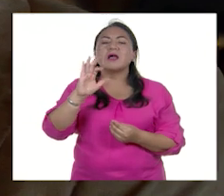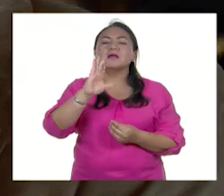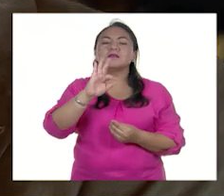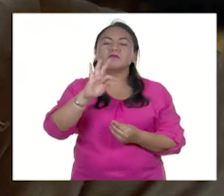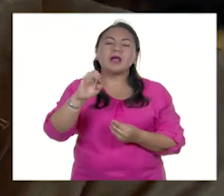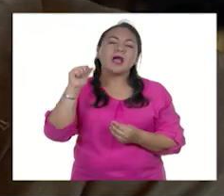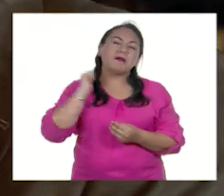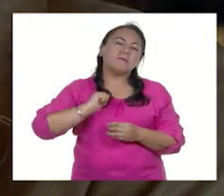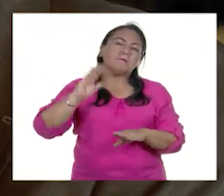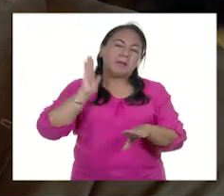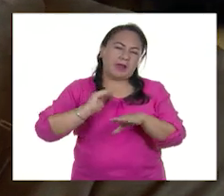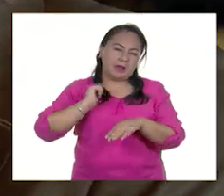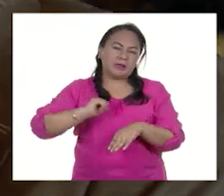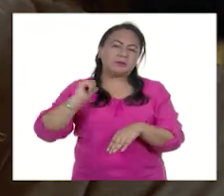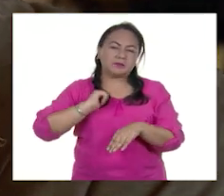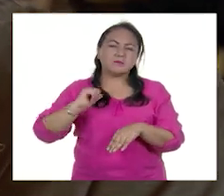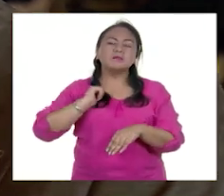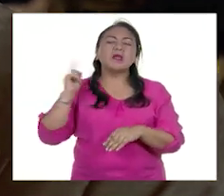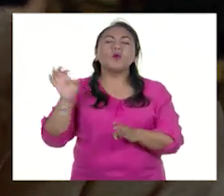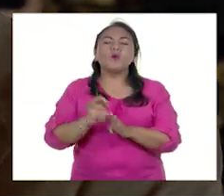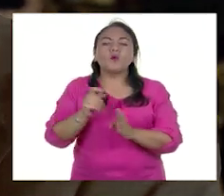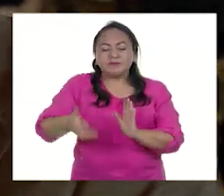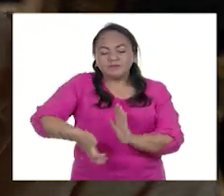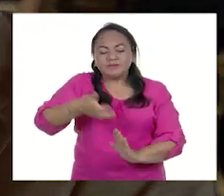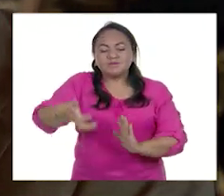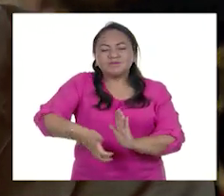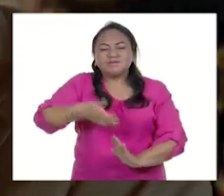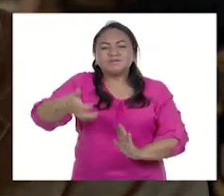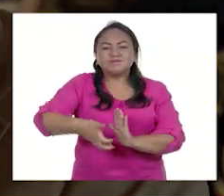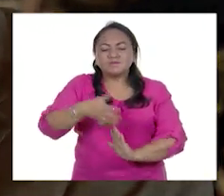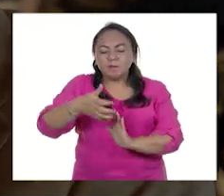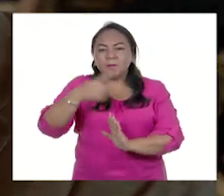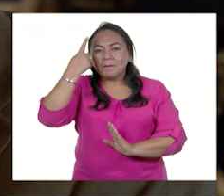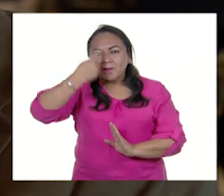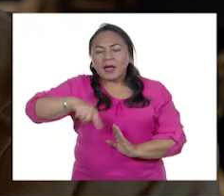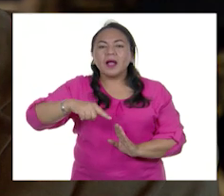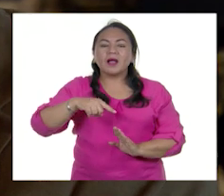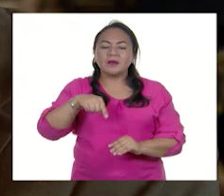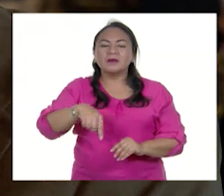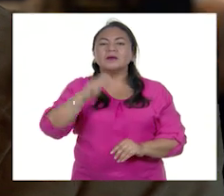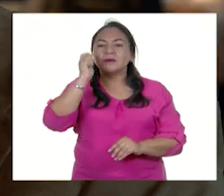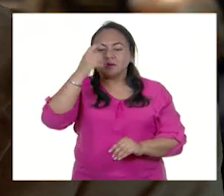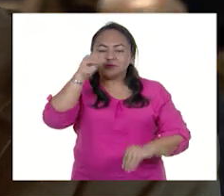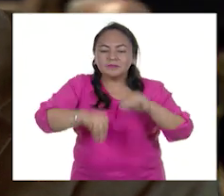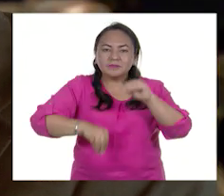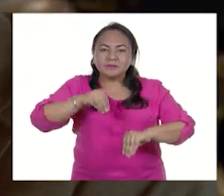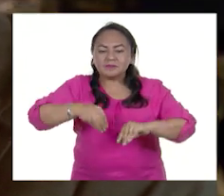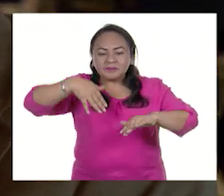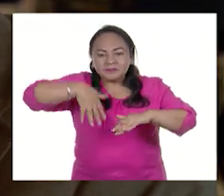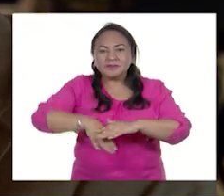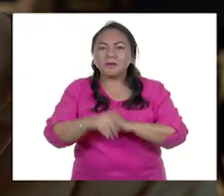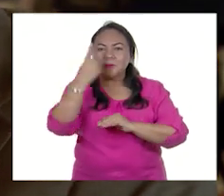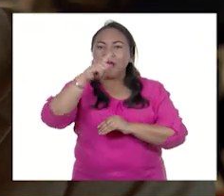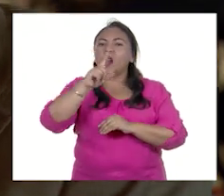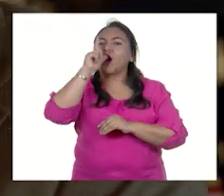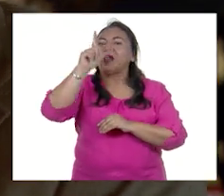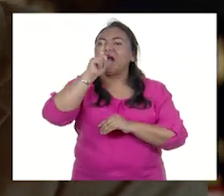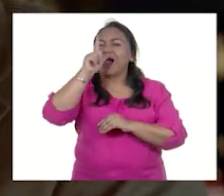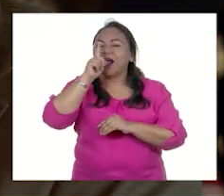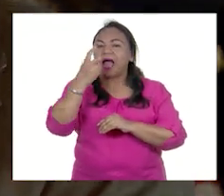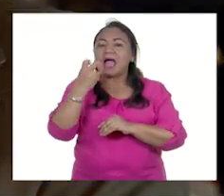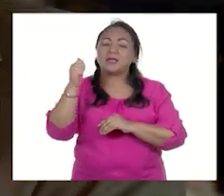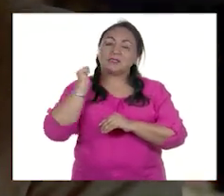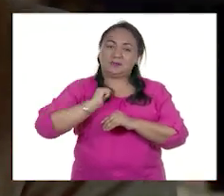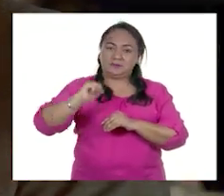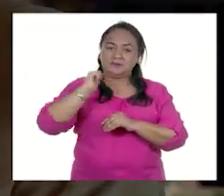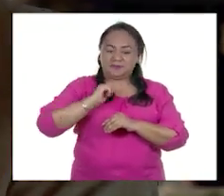se encontraban haciendo excavación para ver algunas cuestiones de las instalaciones de la Compañía de Luz en